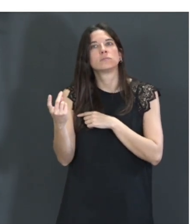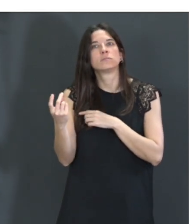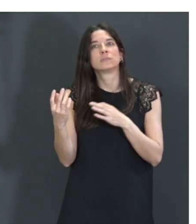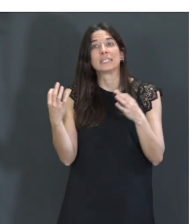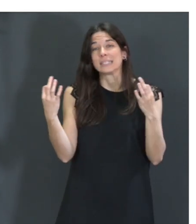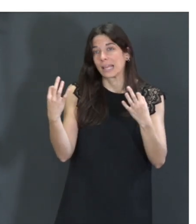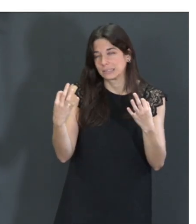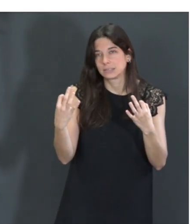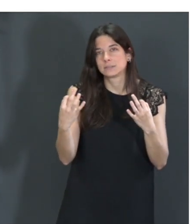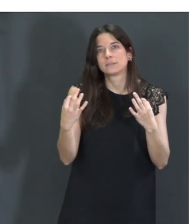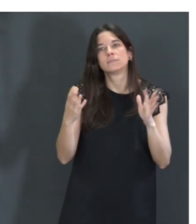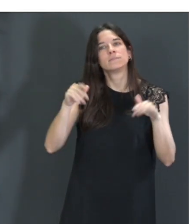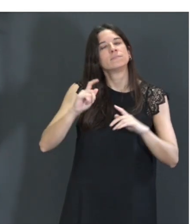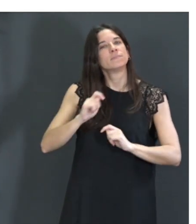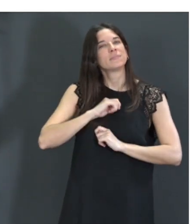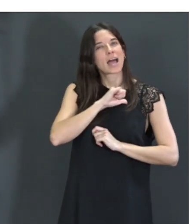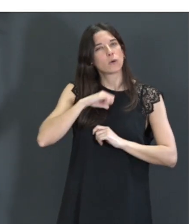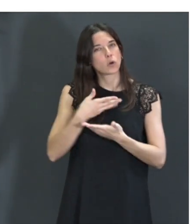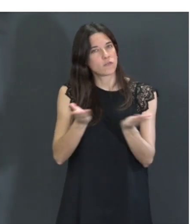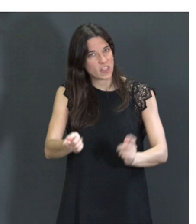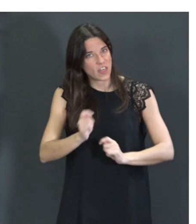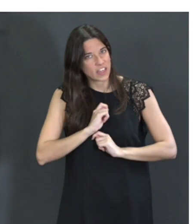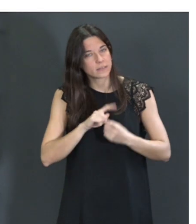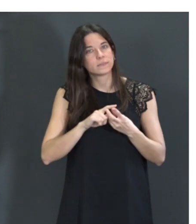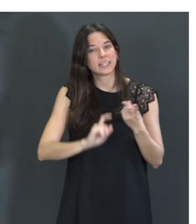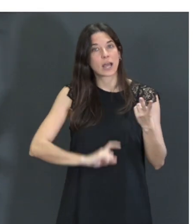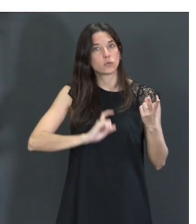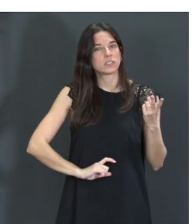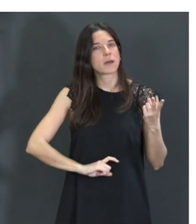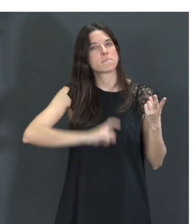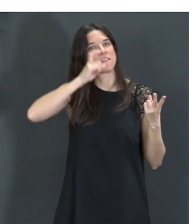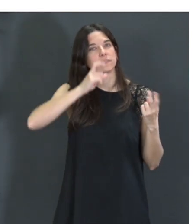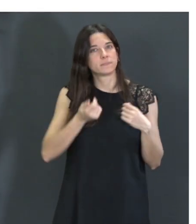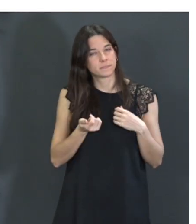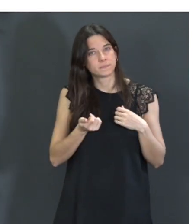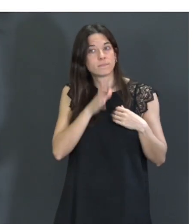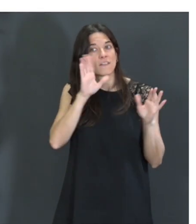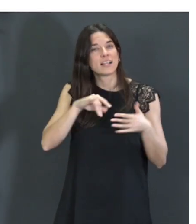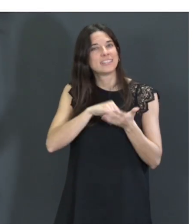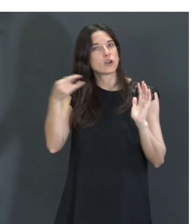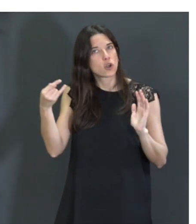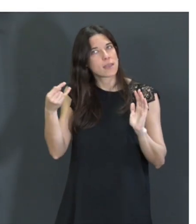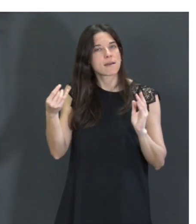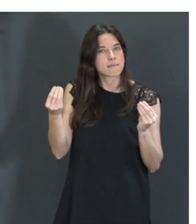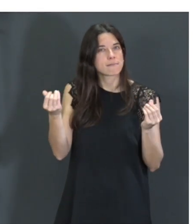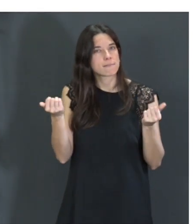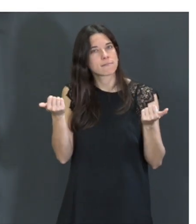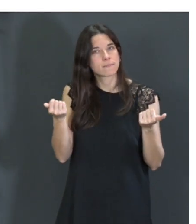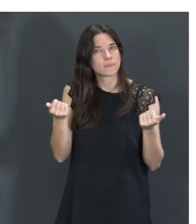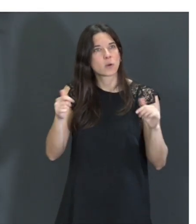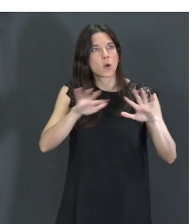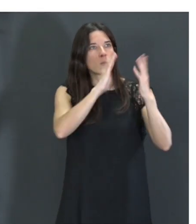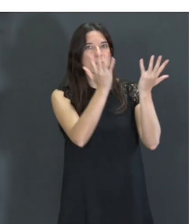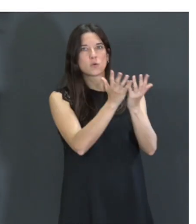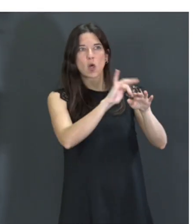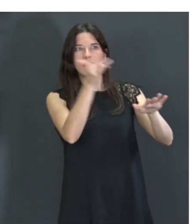les genera autoconfianza y les aumenta la autoestima, porque son tecnologías que les conectan con el mundo